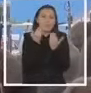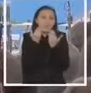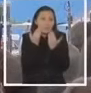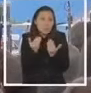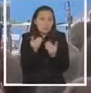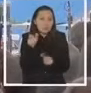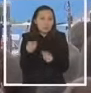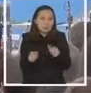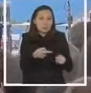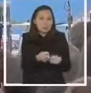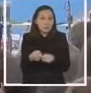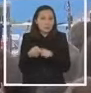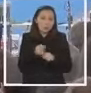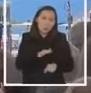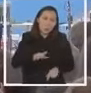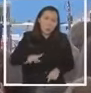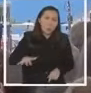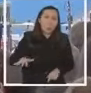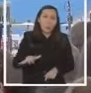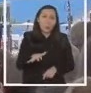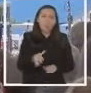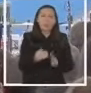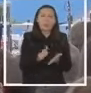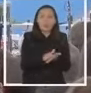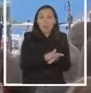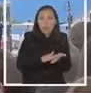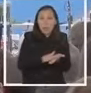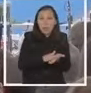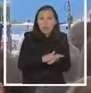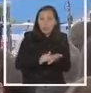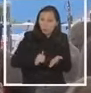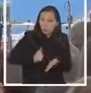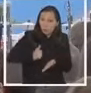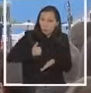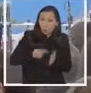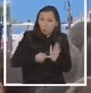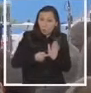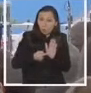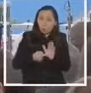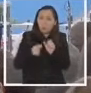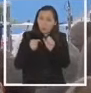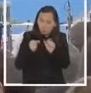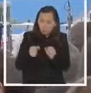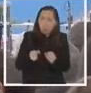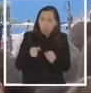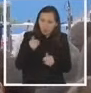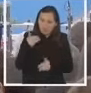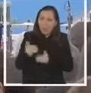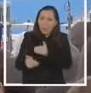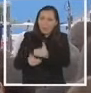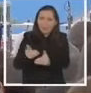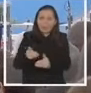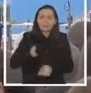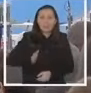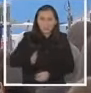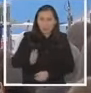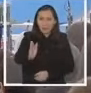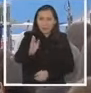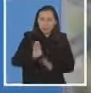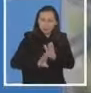social, transversal y un ejemplo que con voluntad sí se puede avanzar. Sigamos